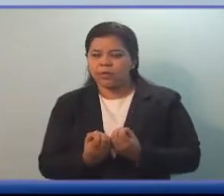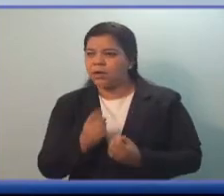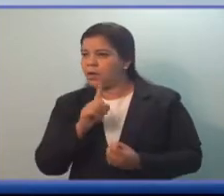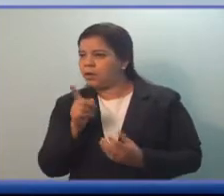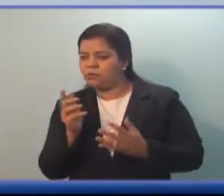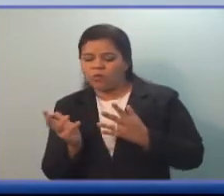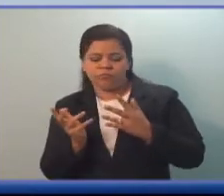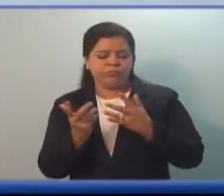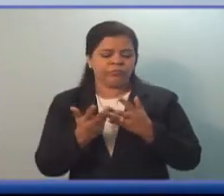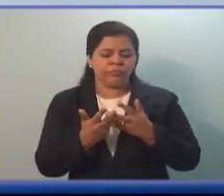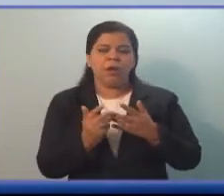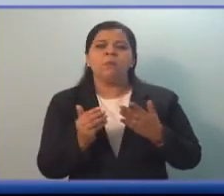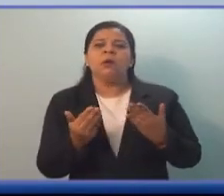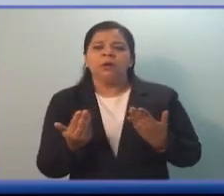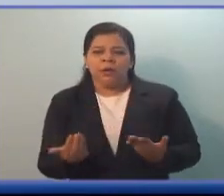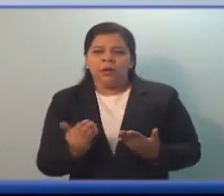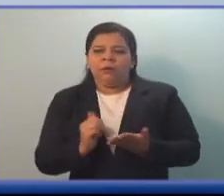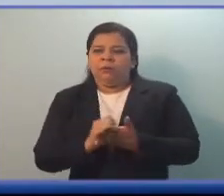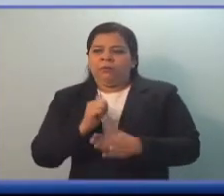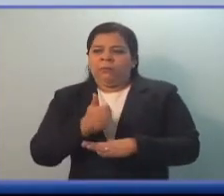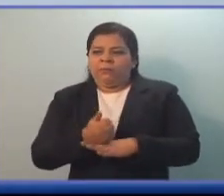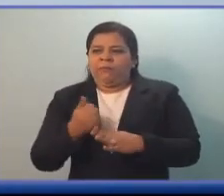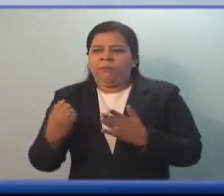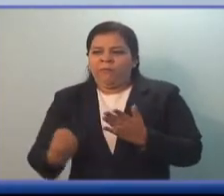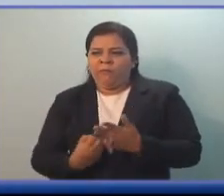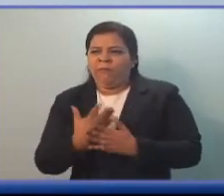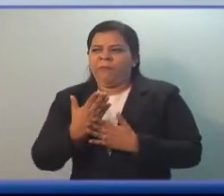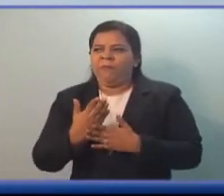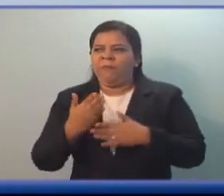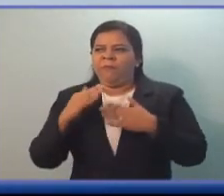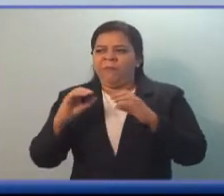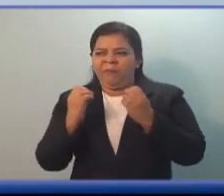acorde precisamente con la creación incluso de estas nuevas